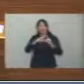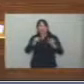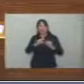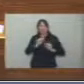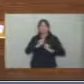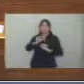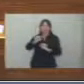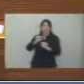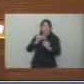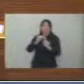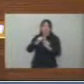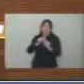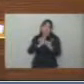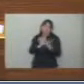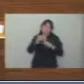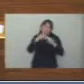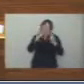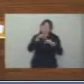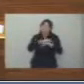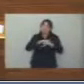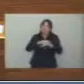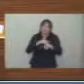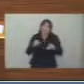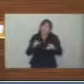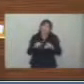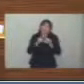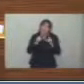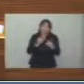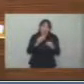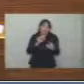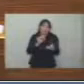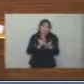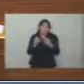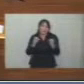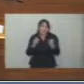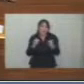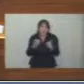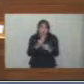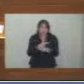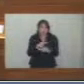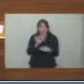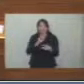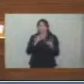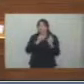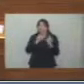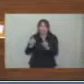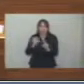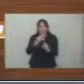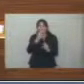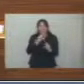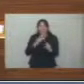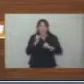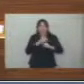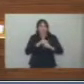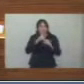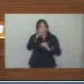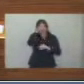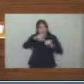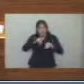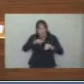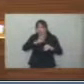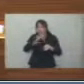públicos básicos. Me da igual que sean los servicios sociales, que la sanidad, la educación, que estén recortando los compromisos en fondos mineros, que estén dejando